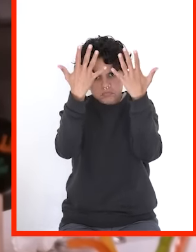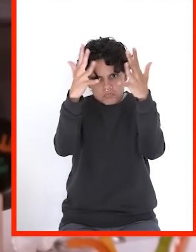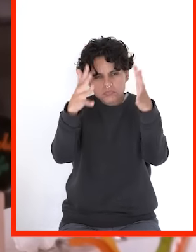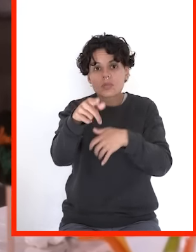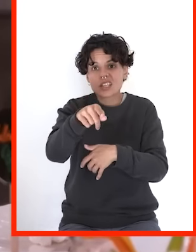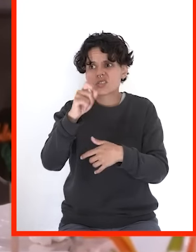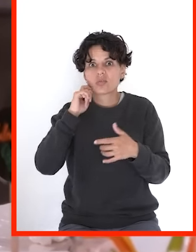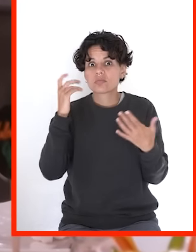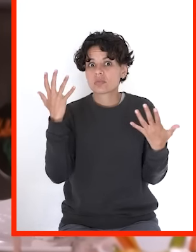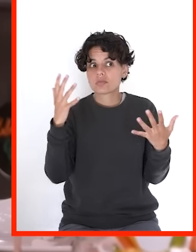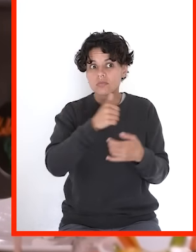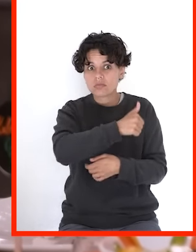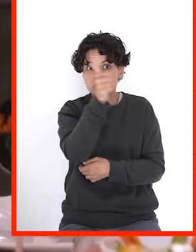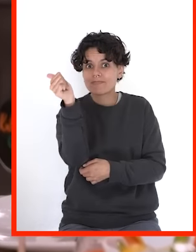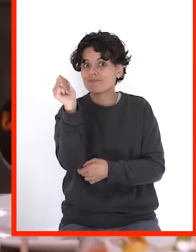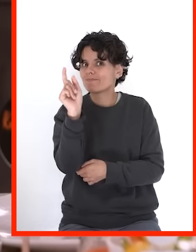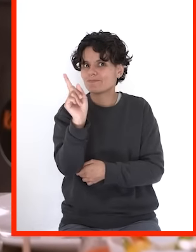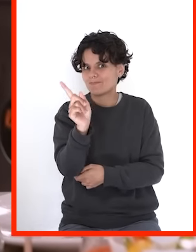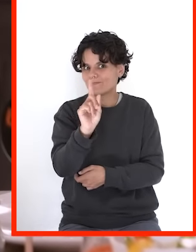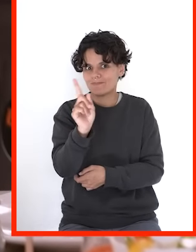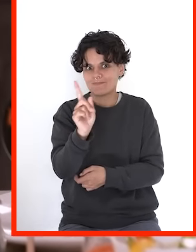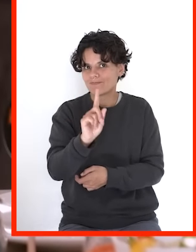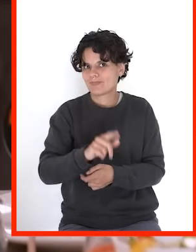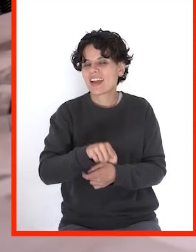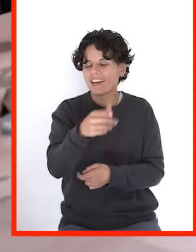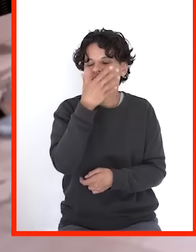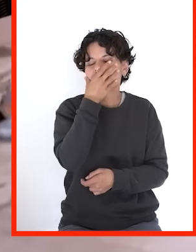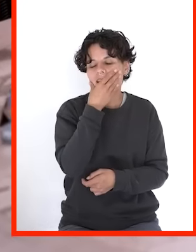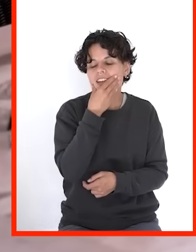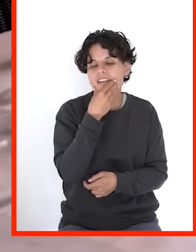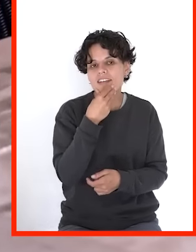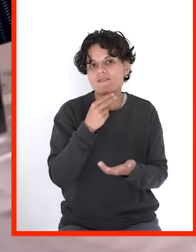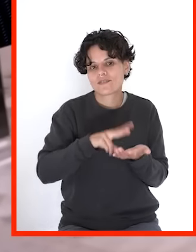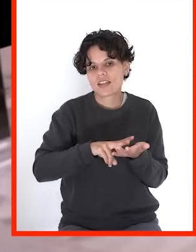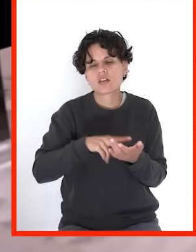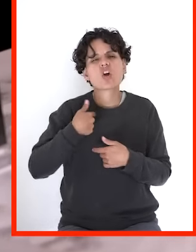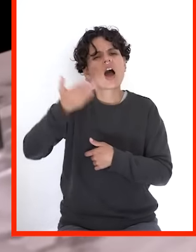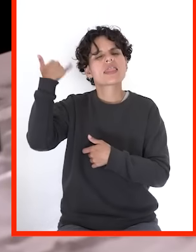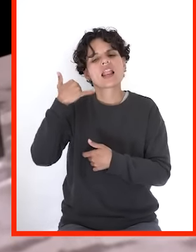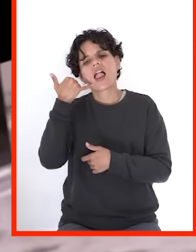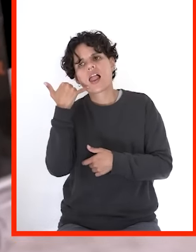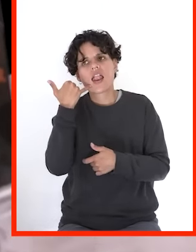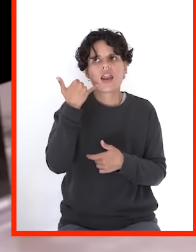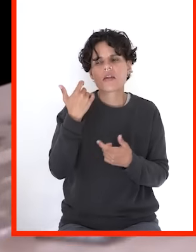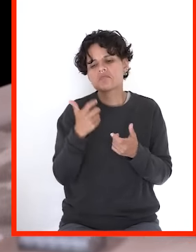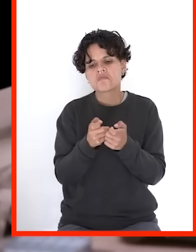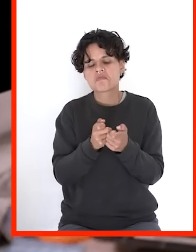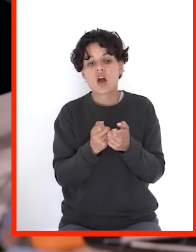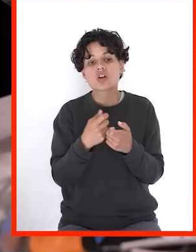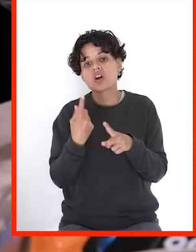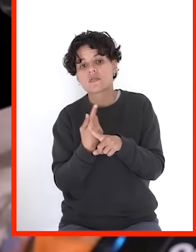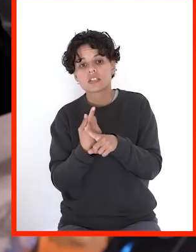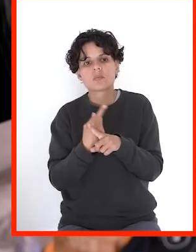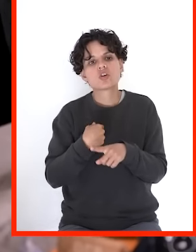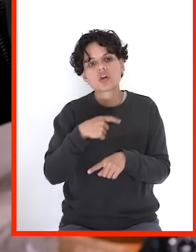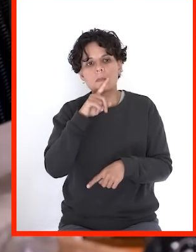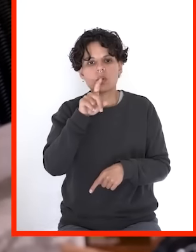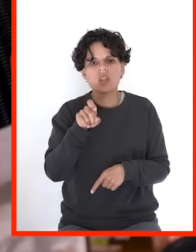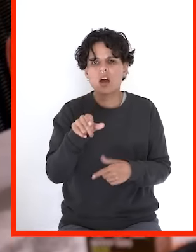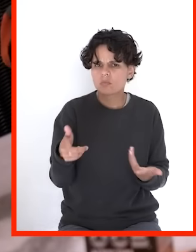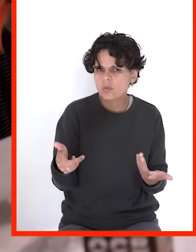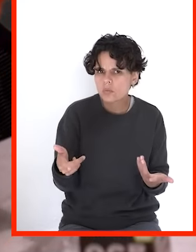se da todos los días. Eso es lo lindo del grupo. Yo si yo hablaba con este bueno el otro día, contaba y le decía, weón, ¿qué